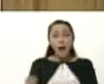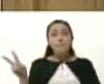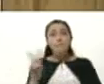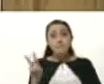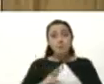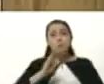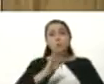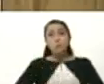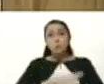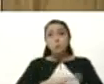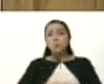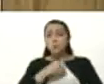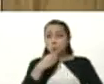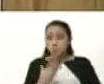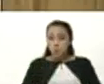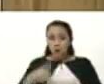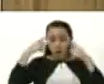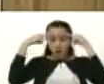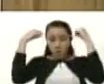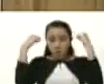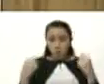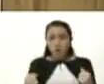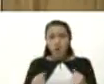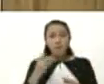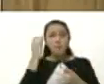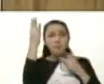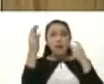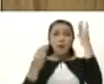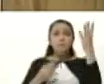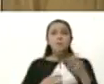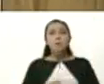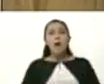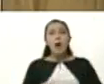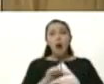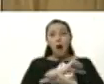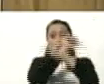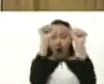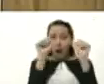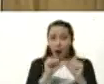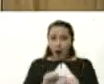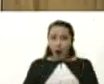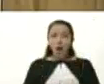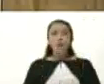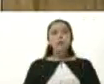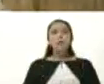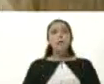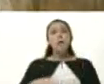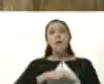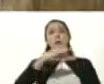talento, creatividad, arte y riqueza espiritual.